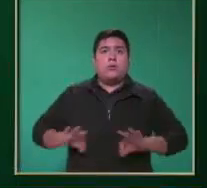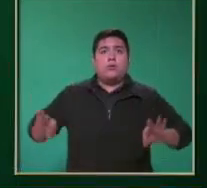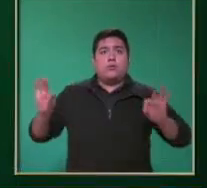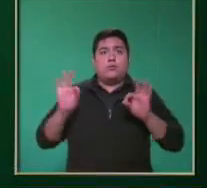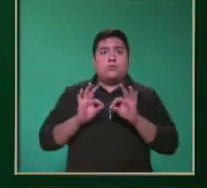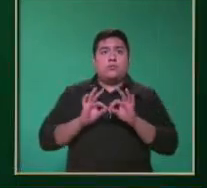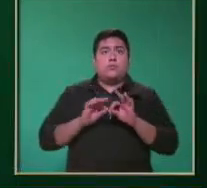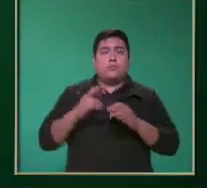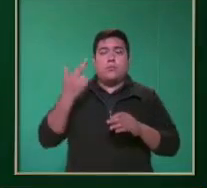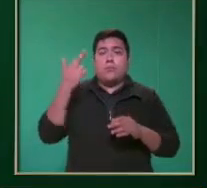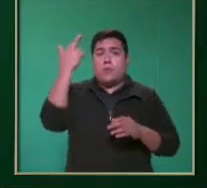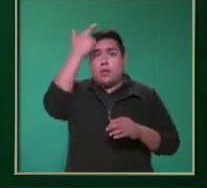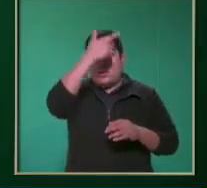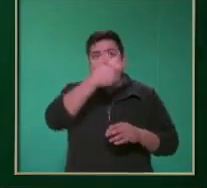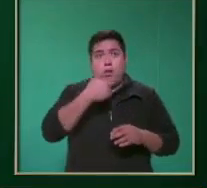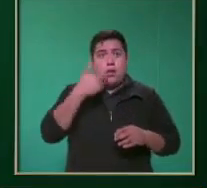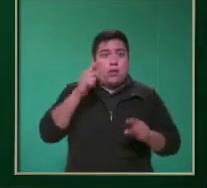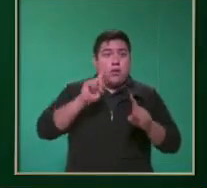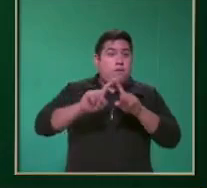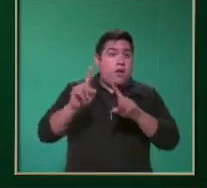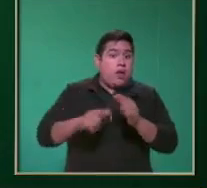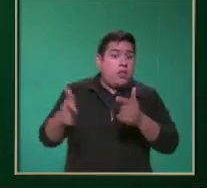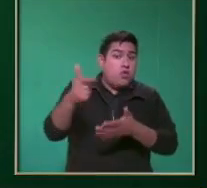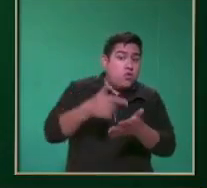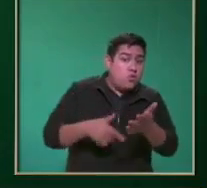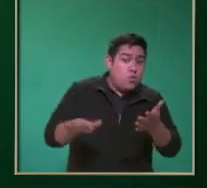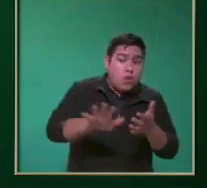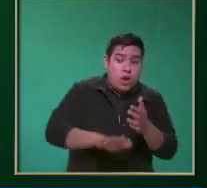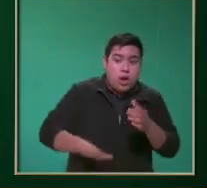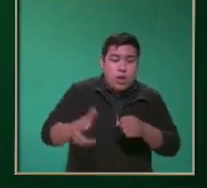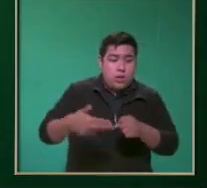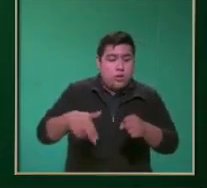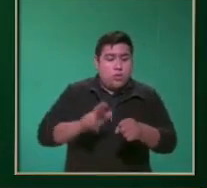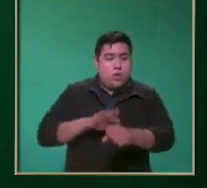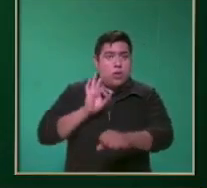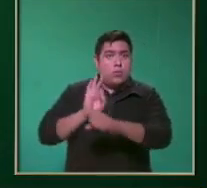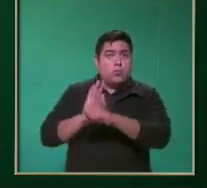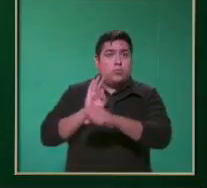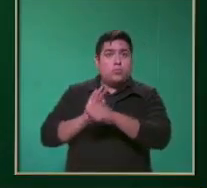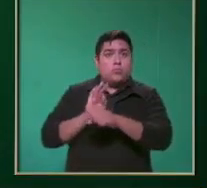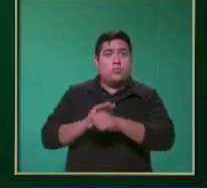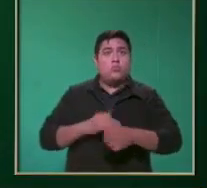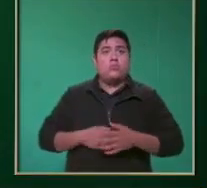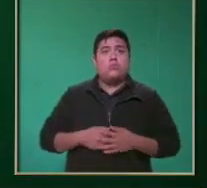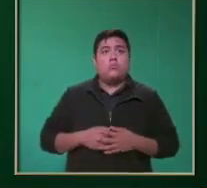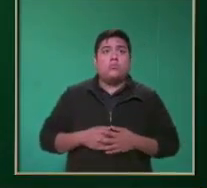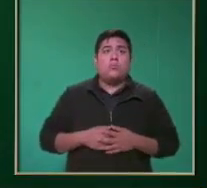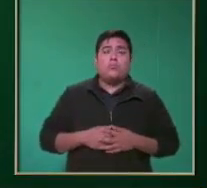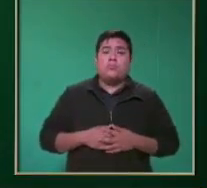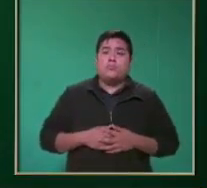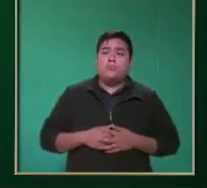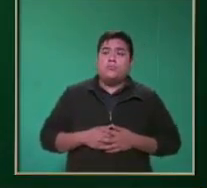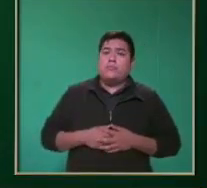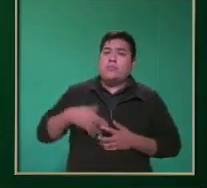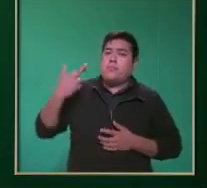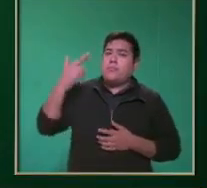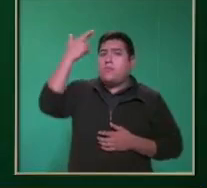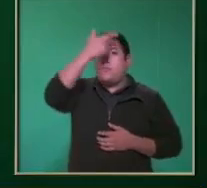que revisemos las áreas naturales protegidas. Y entonces, para revisar qué